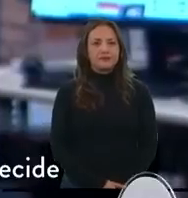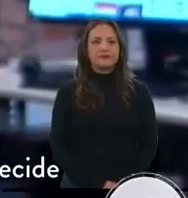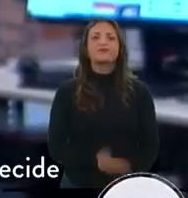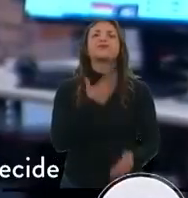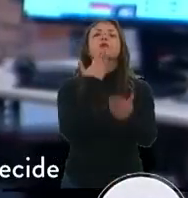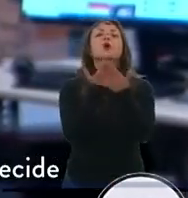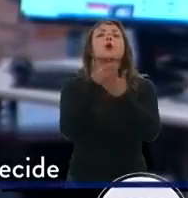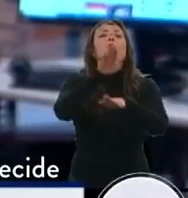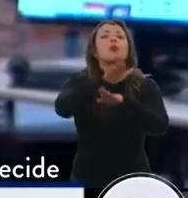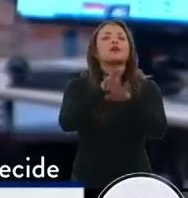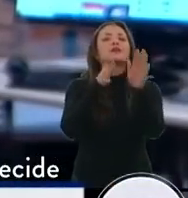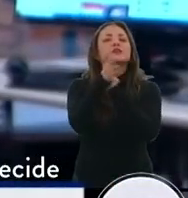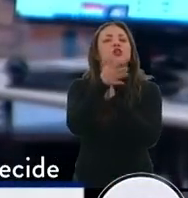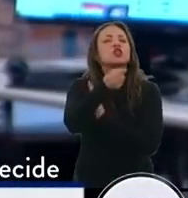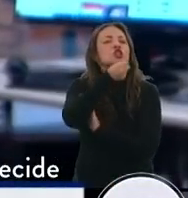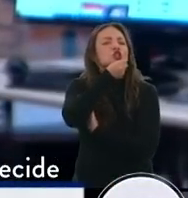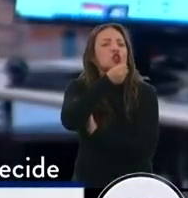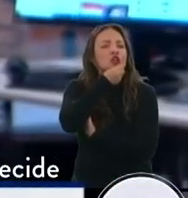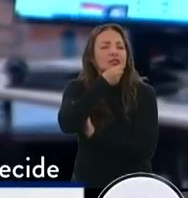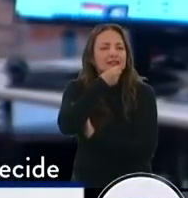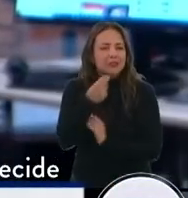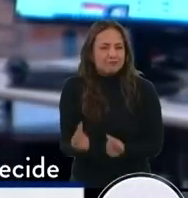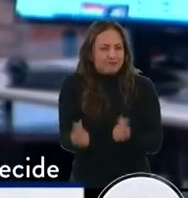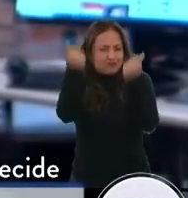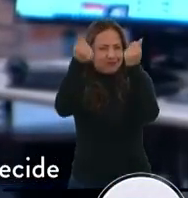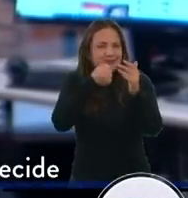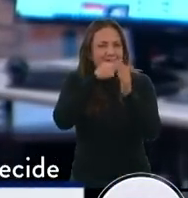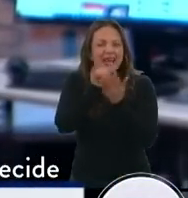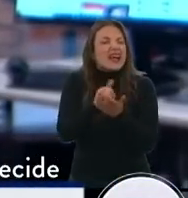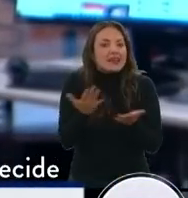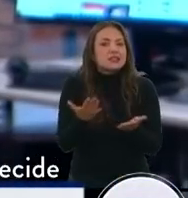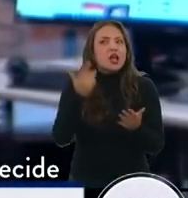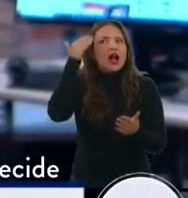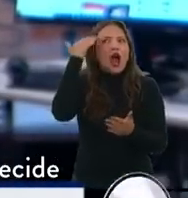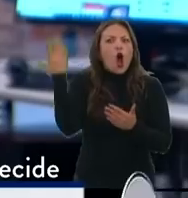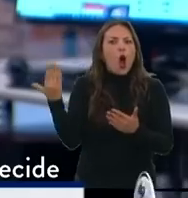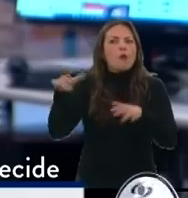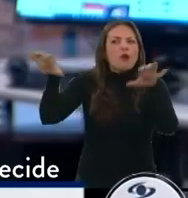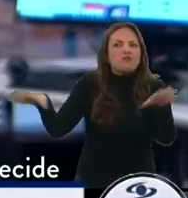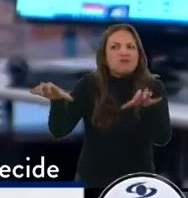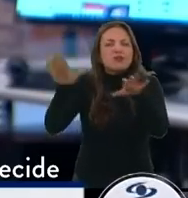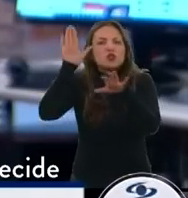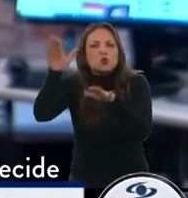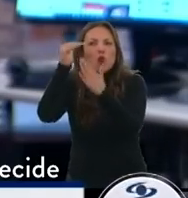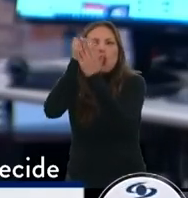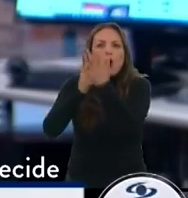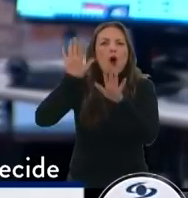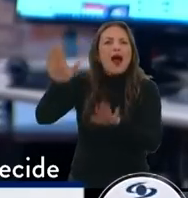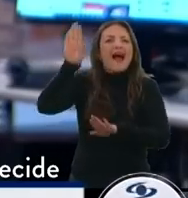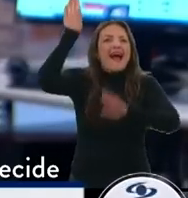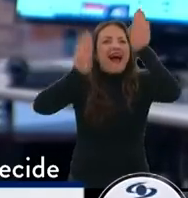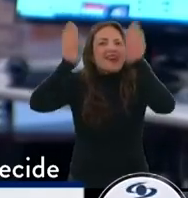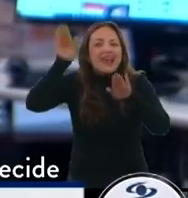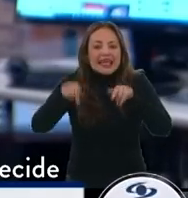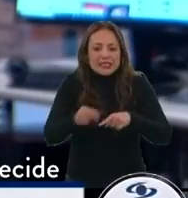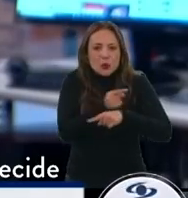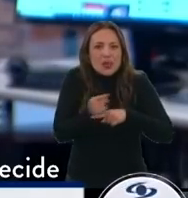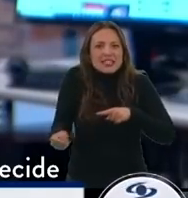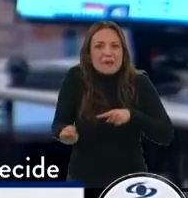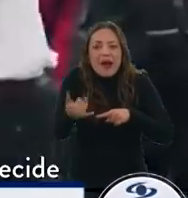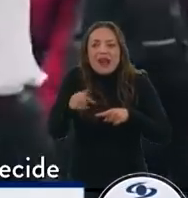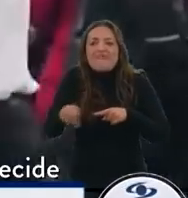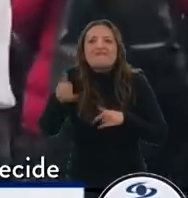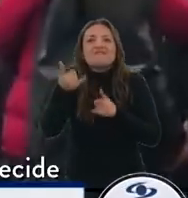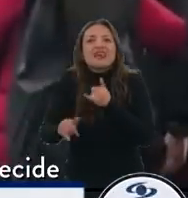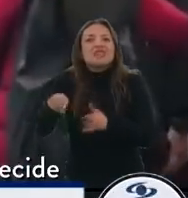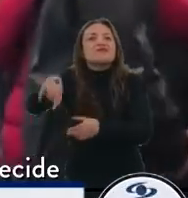Buenas tardes, bienvenidos a las noticias políticas en un 2x3 para conocer cómo avanza la agenda de los candidatos en esta última semana a las consultas